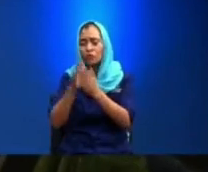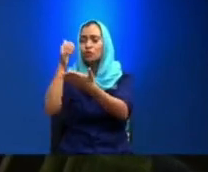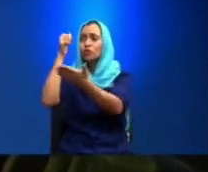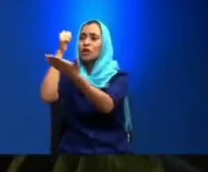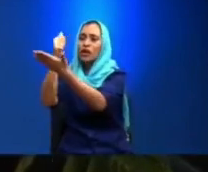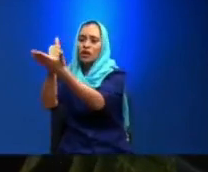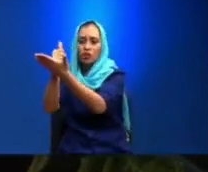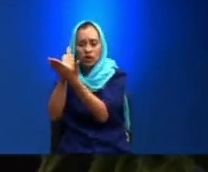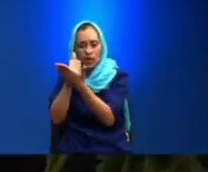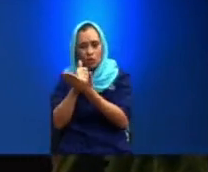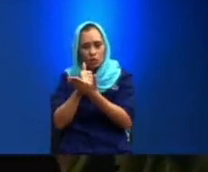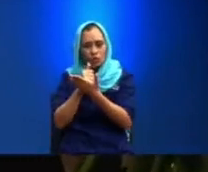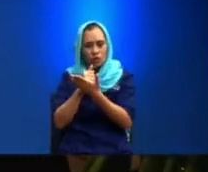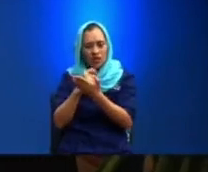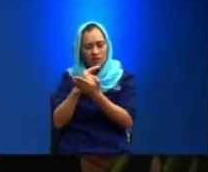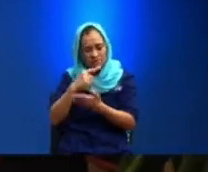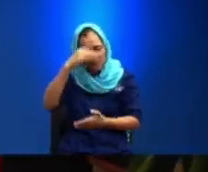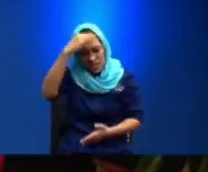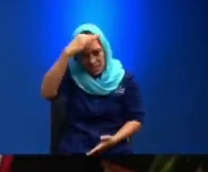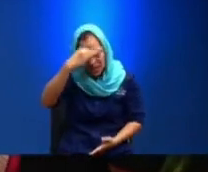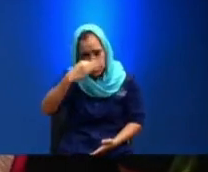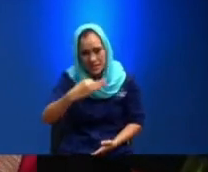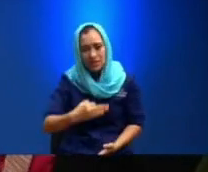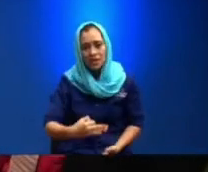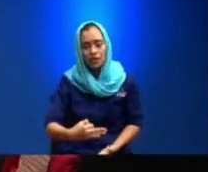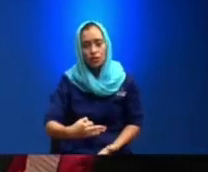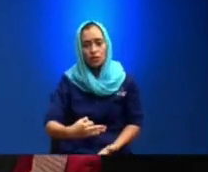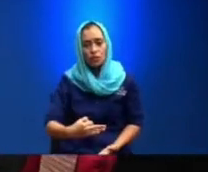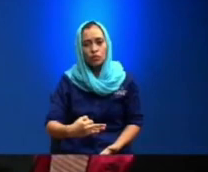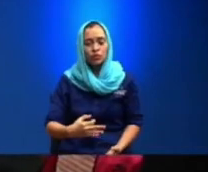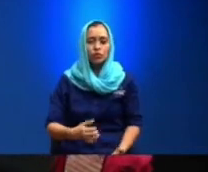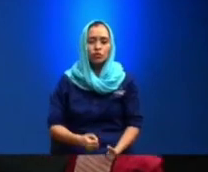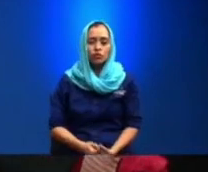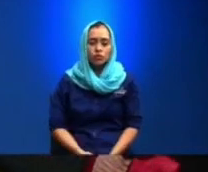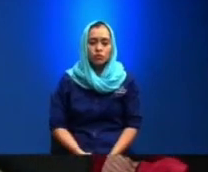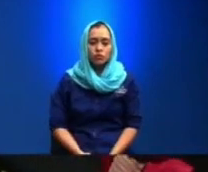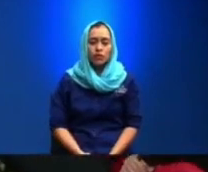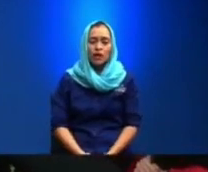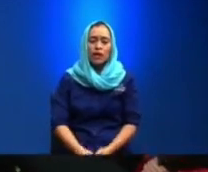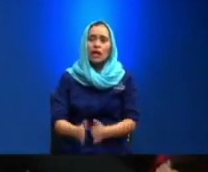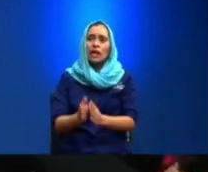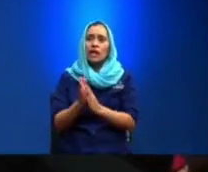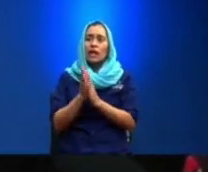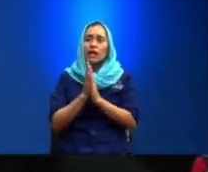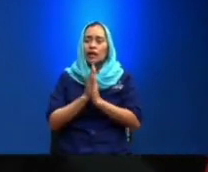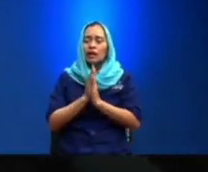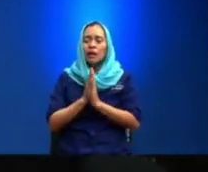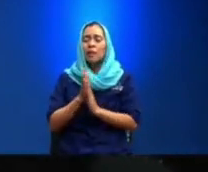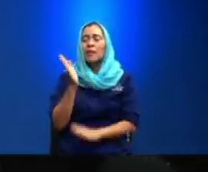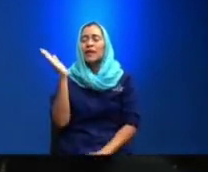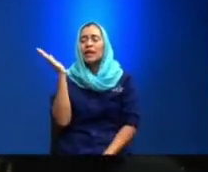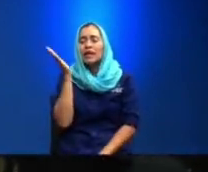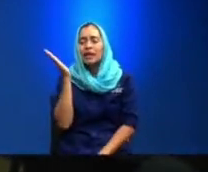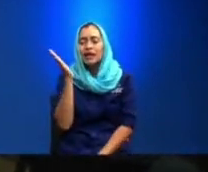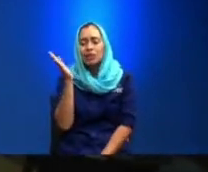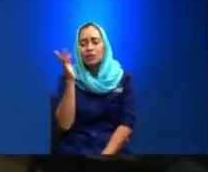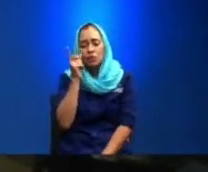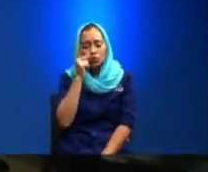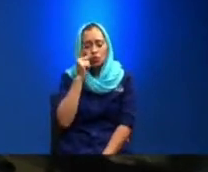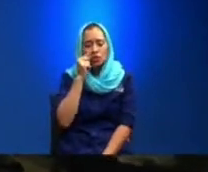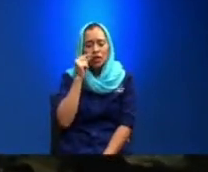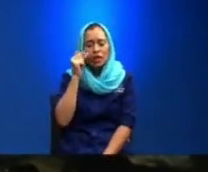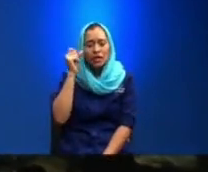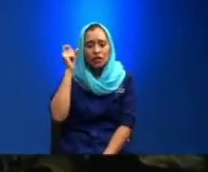definidos ayúdanos para ser definidos y aprovechando este momento y esta breve reflexión que hicimos